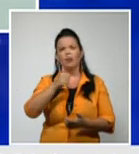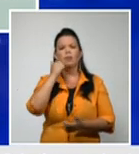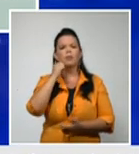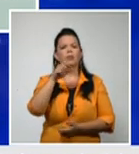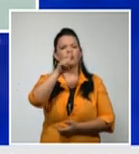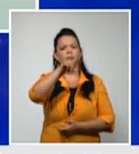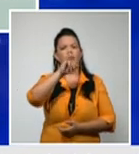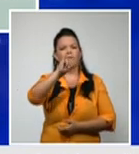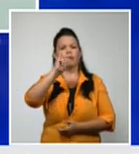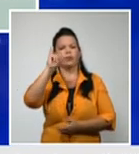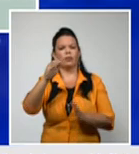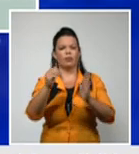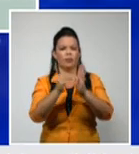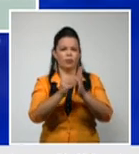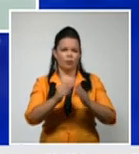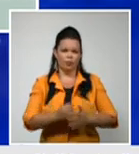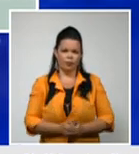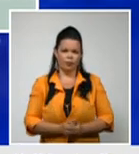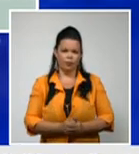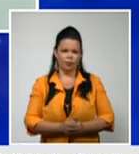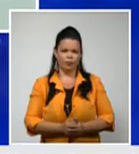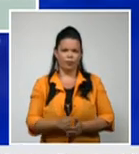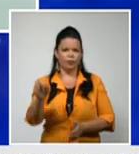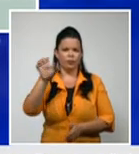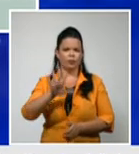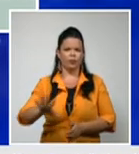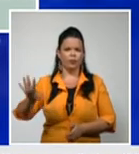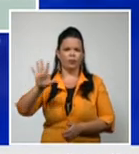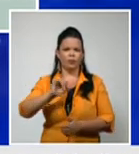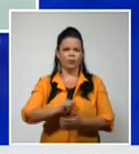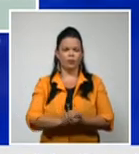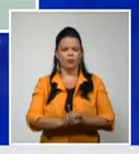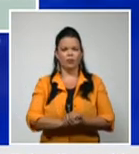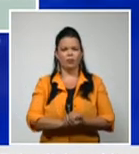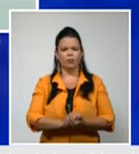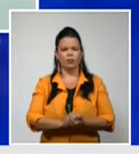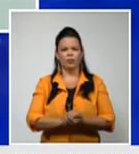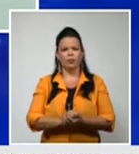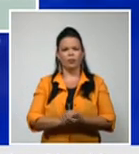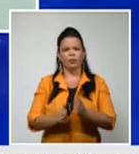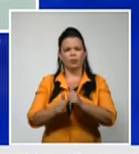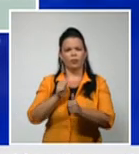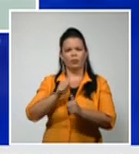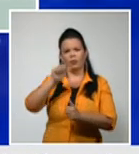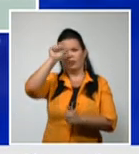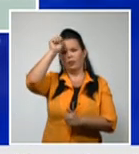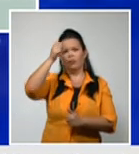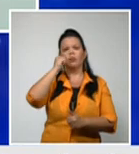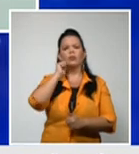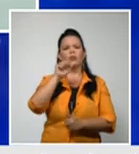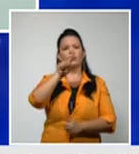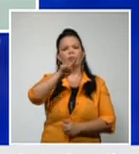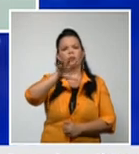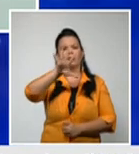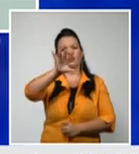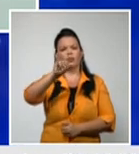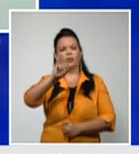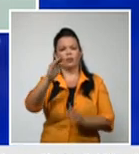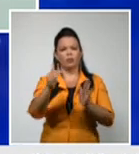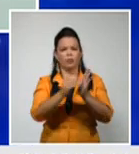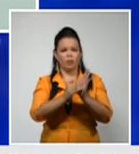166.000 y el Reino Unido, la India con más de 156.000 y el Reino Unido con